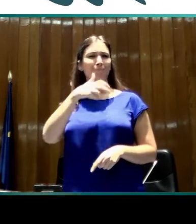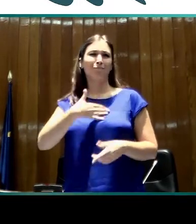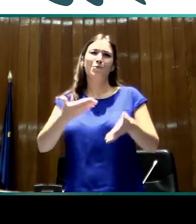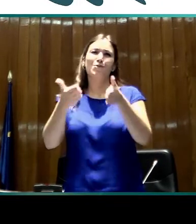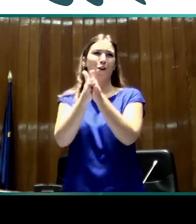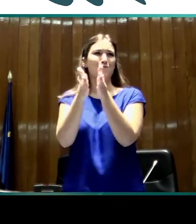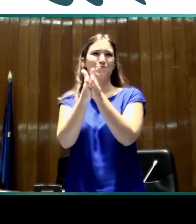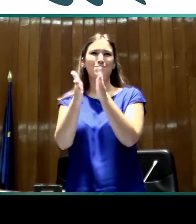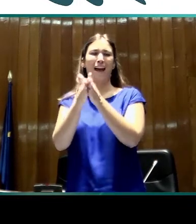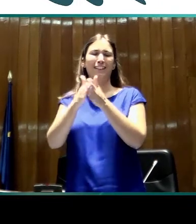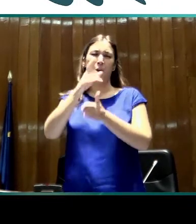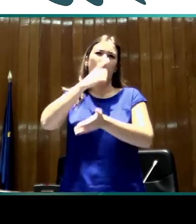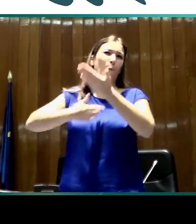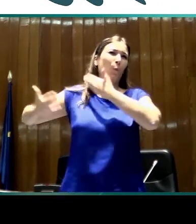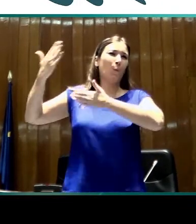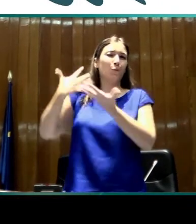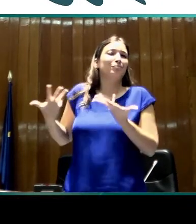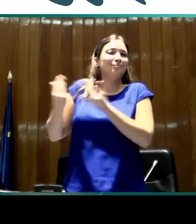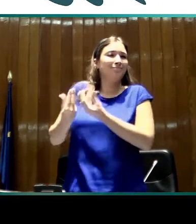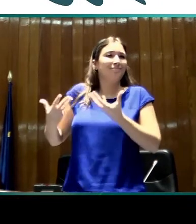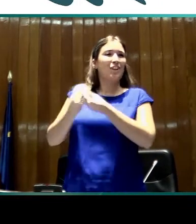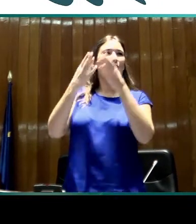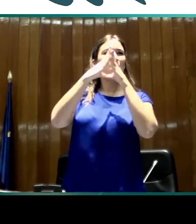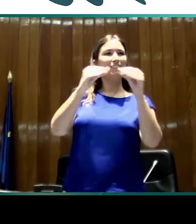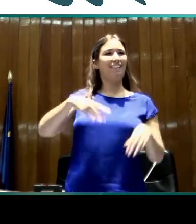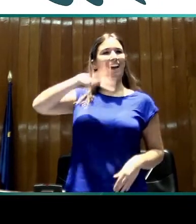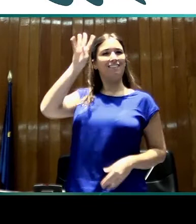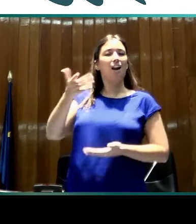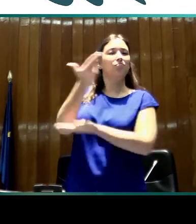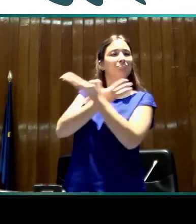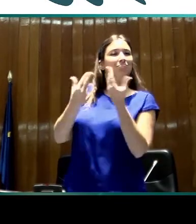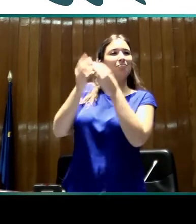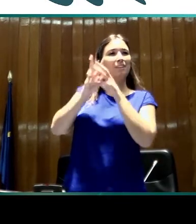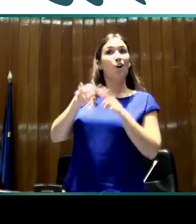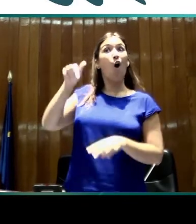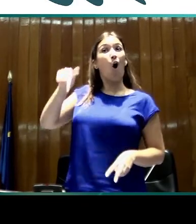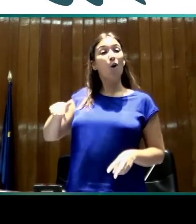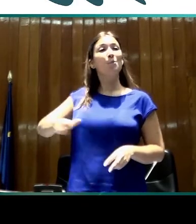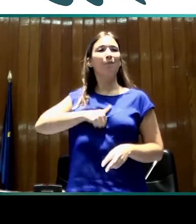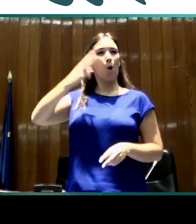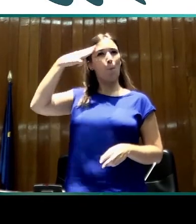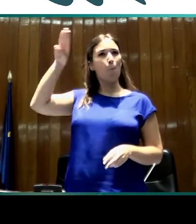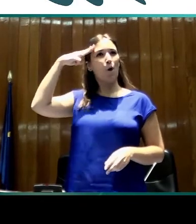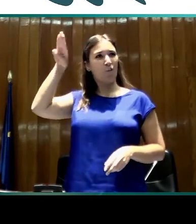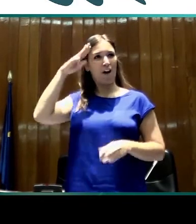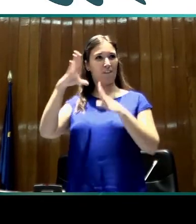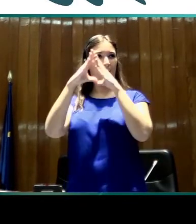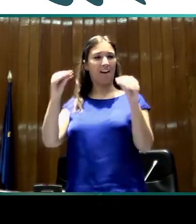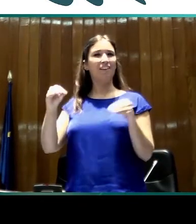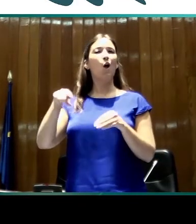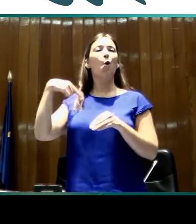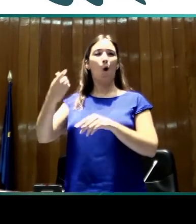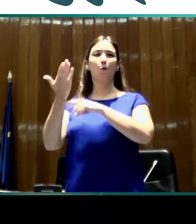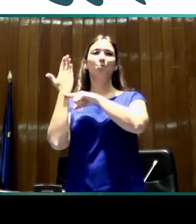compañero de antiguos estudios en las universidades catalanas y crea hoy de la Pompeu Fabra, al que